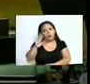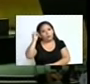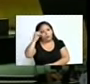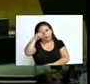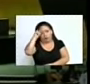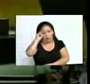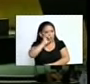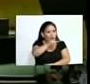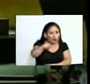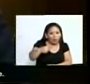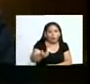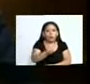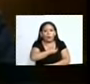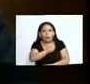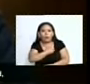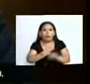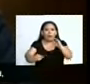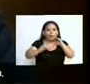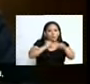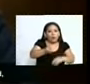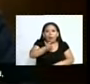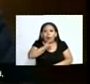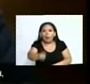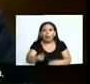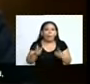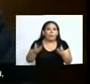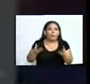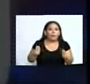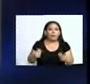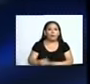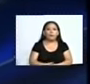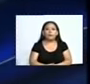a los medios de comunicación de generar pánico.